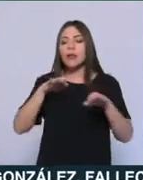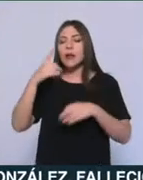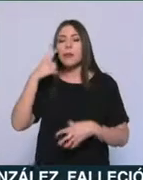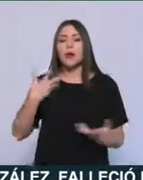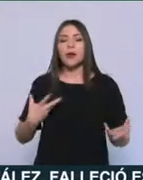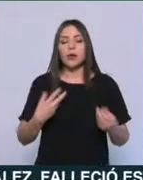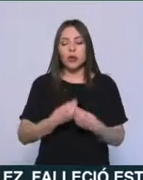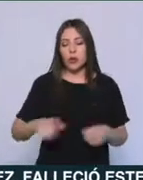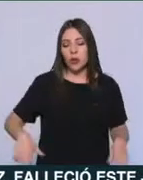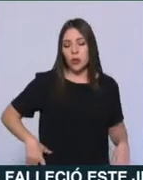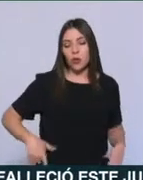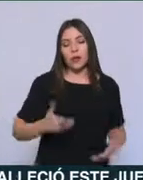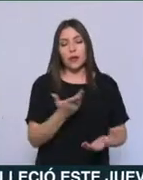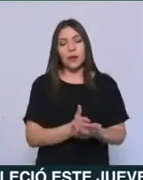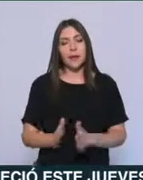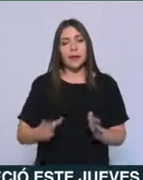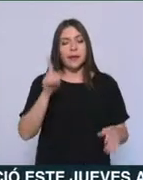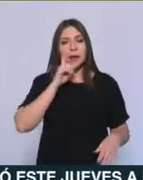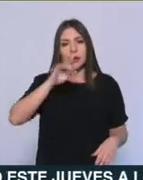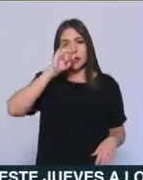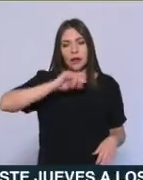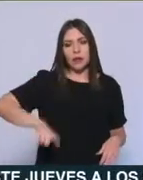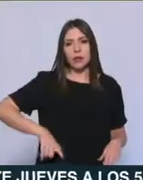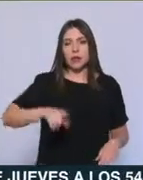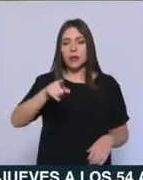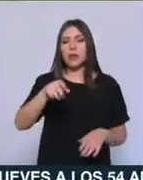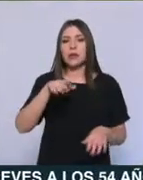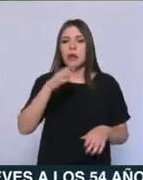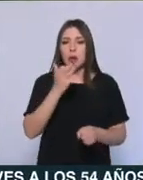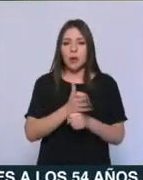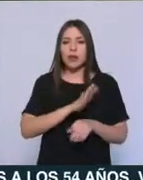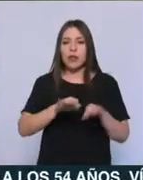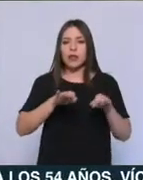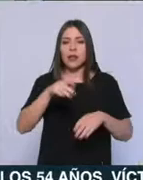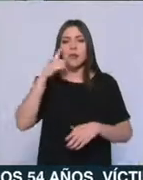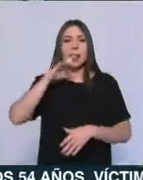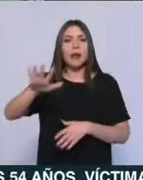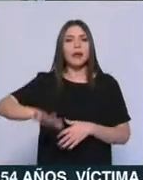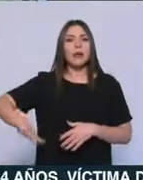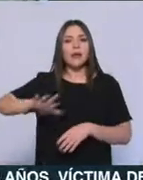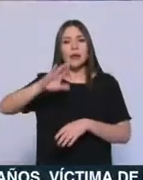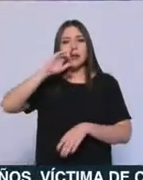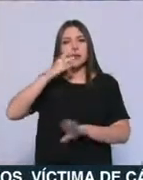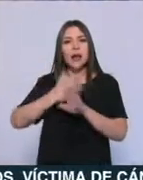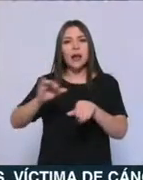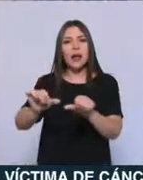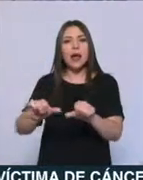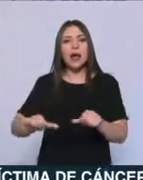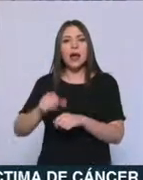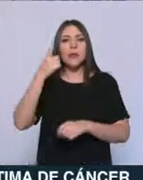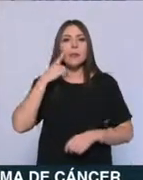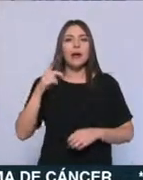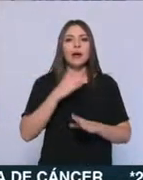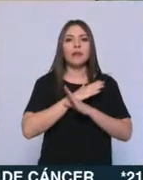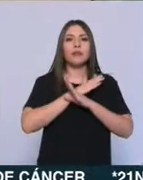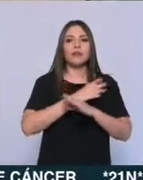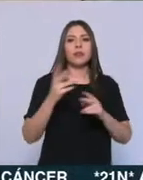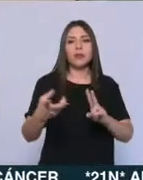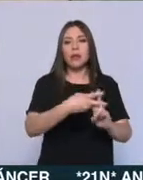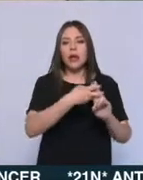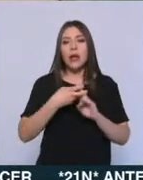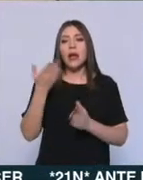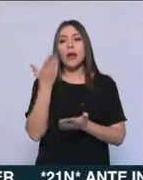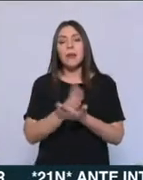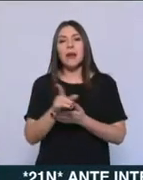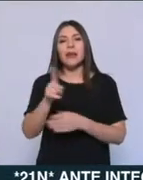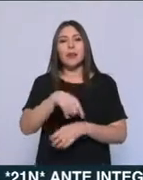que se trabaja en el área antisecuestros de la Procuraduría General de Justicia Capitalina y habrá un reforzamiento en las áreas de inteligencia